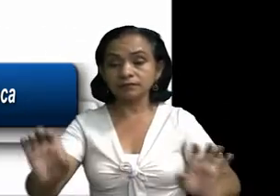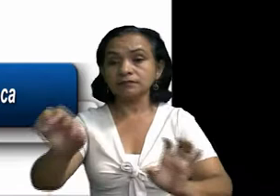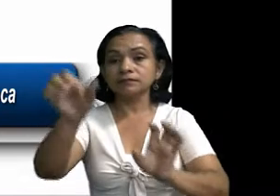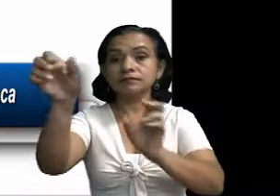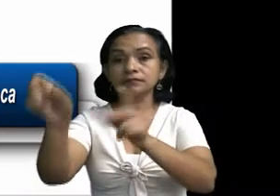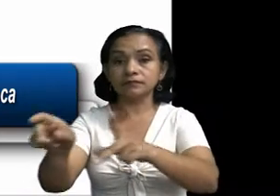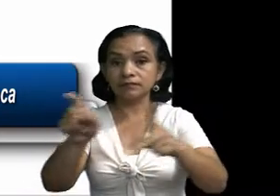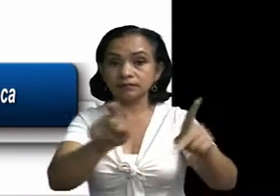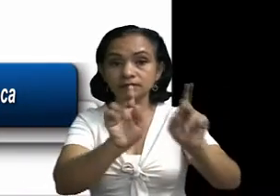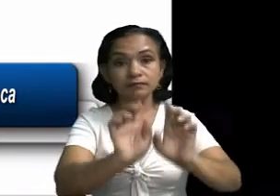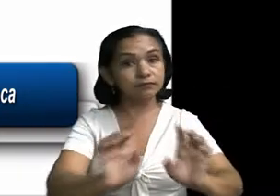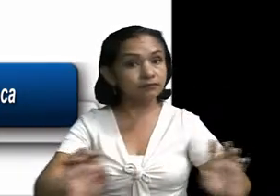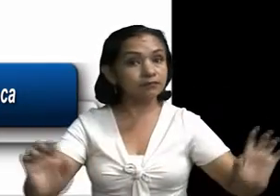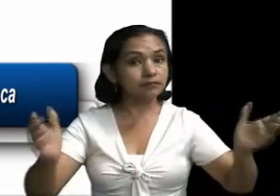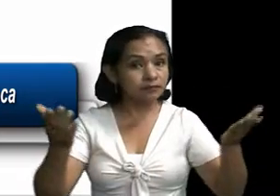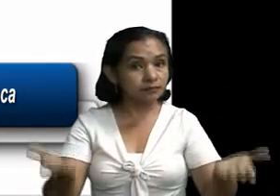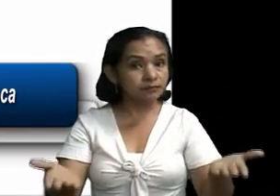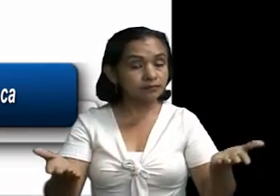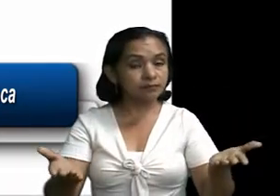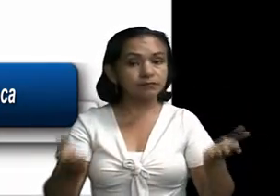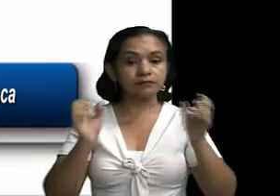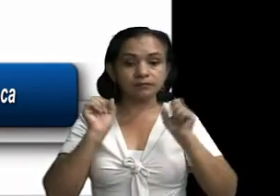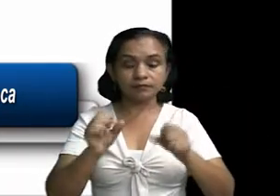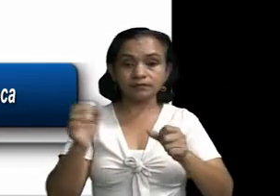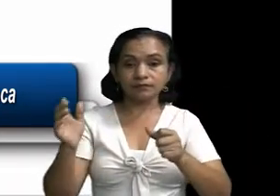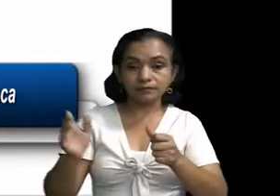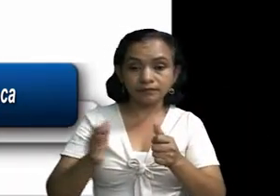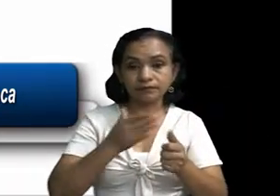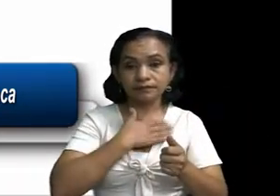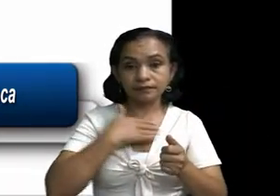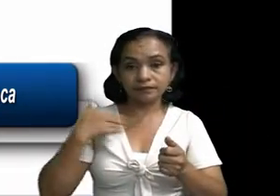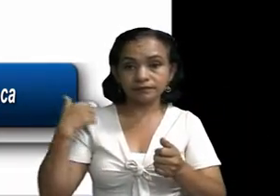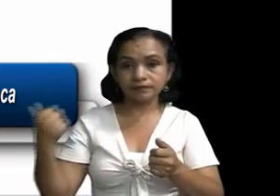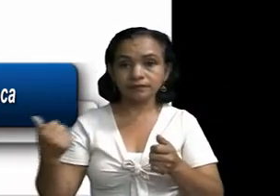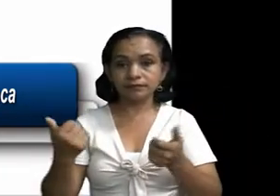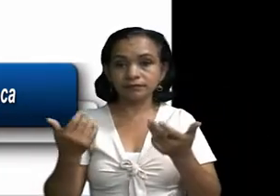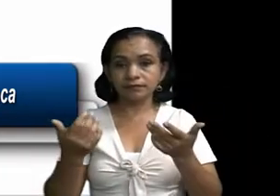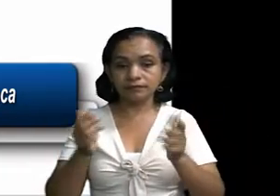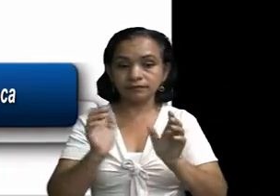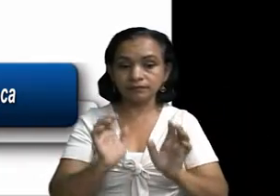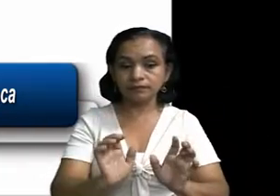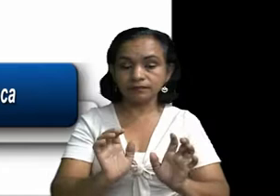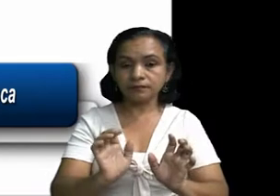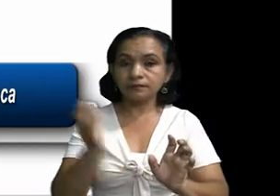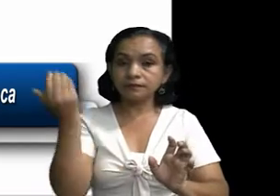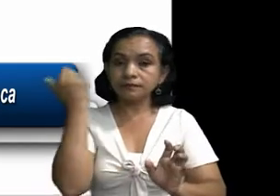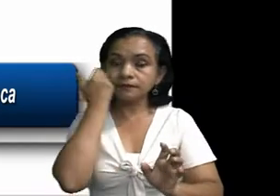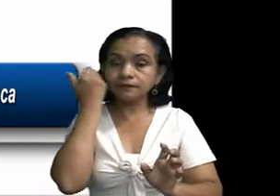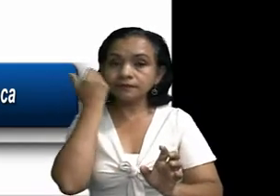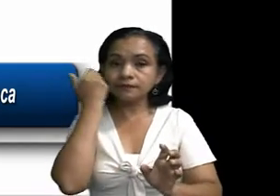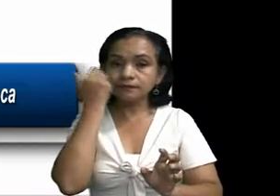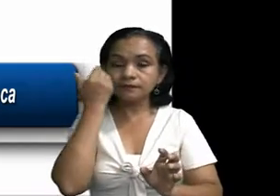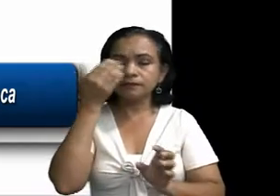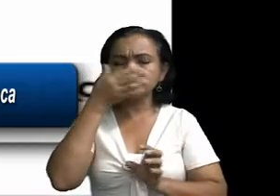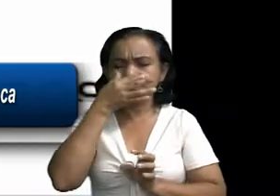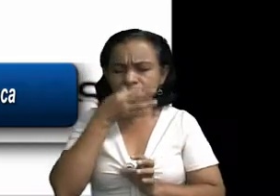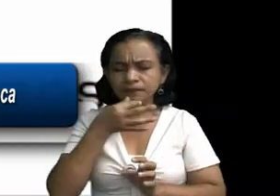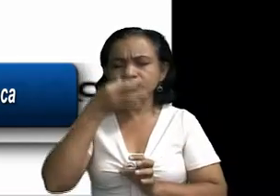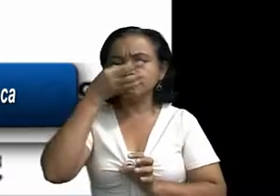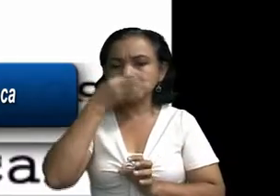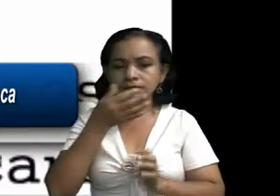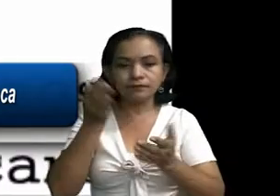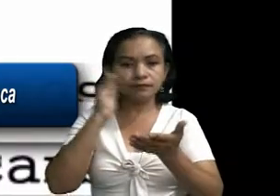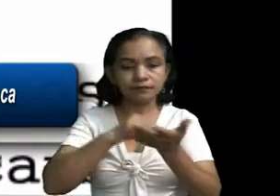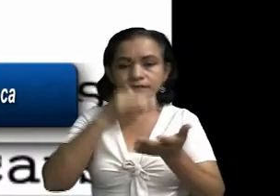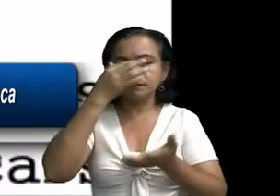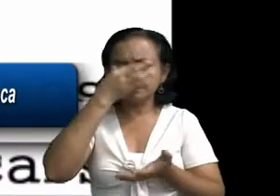población, porque nosotros tenemos que tratar de evitar. Si hay una cadena, si hay un niño que está con infecciones recurrentes o es la primera